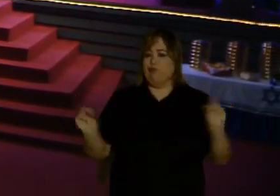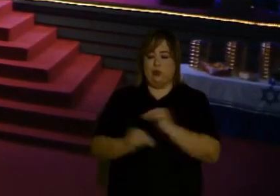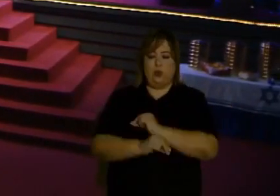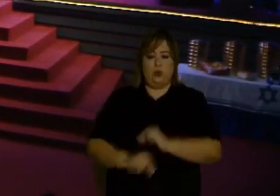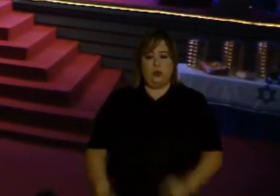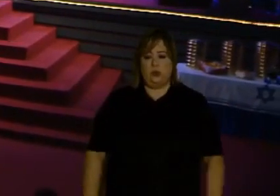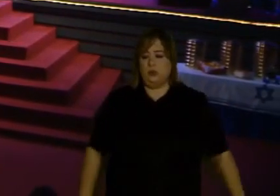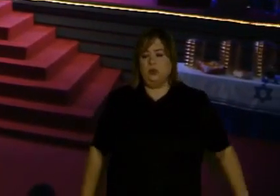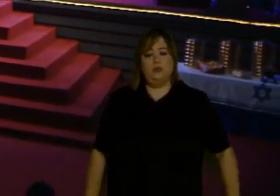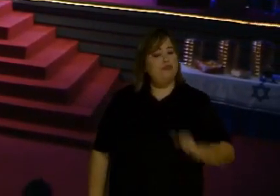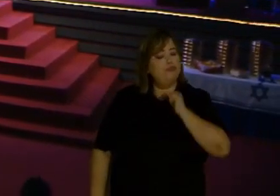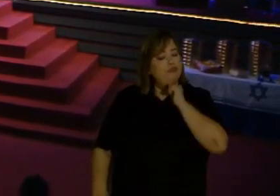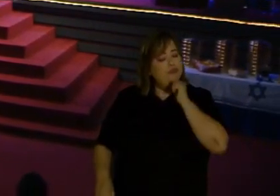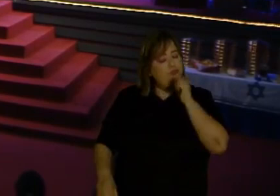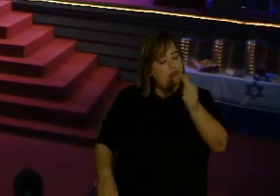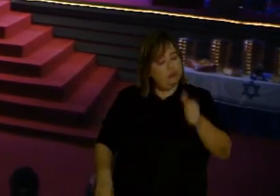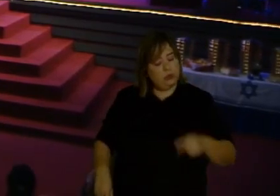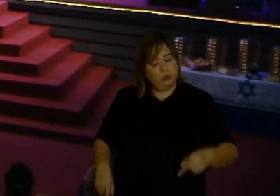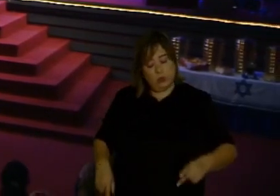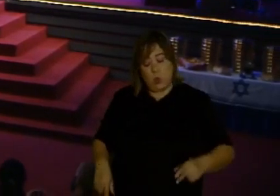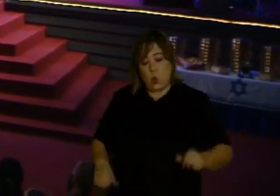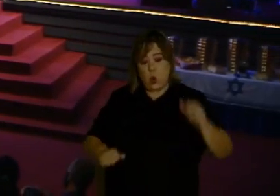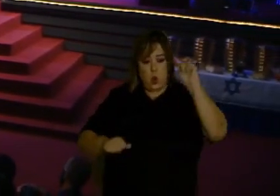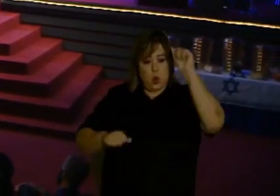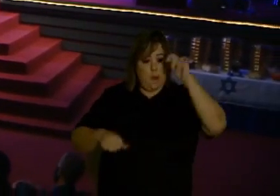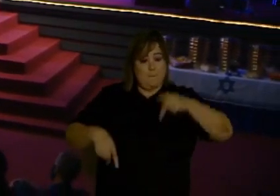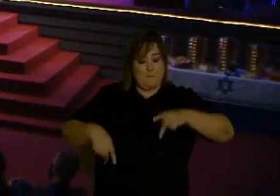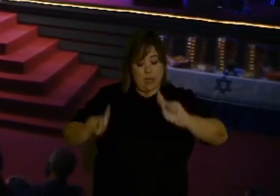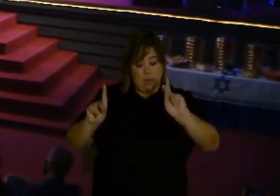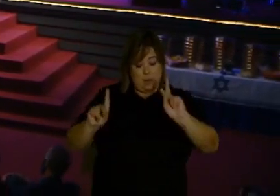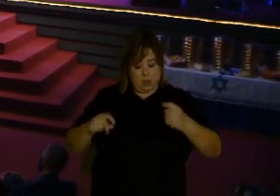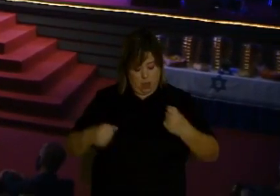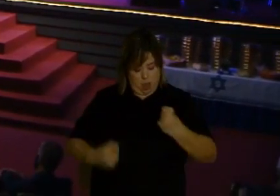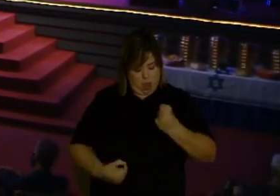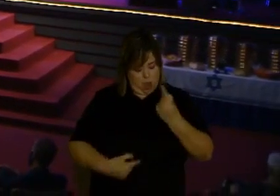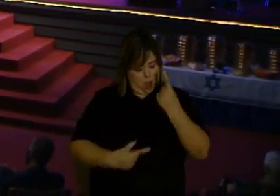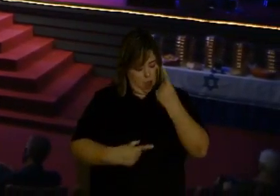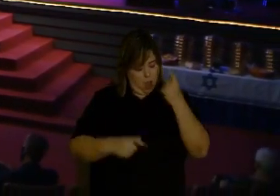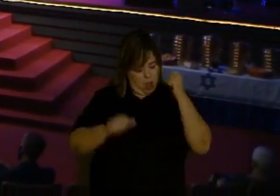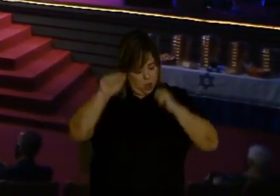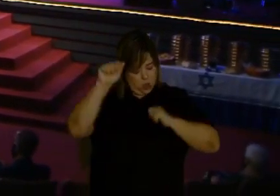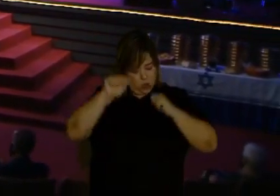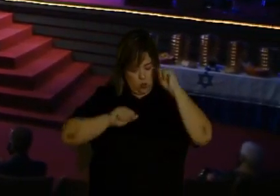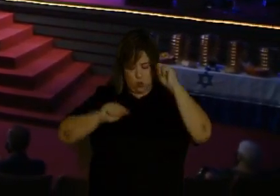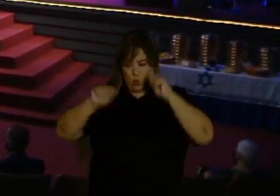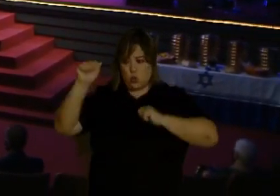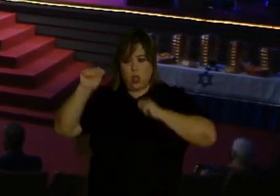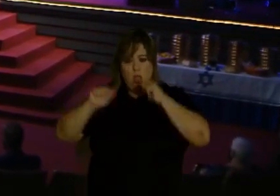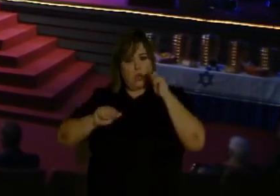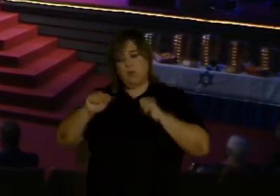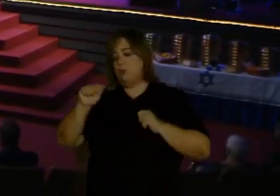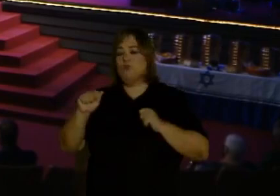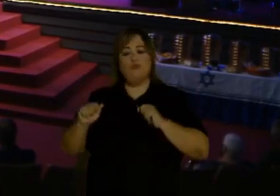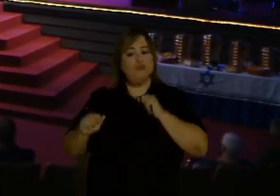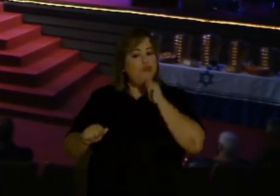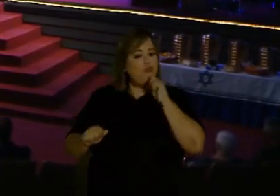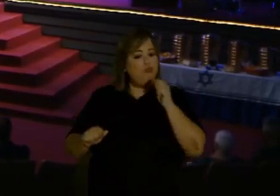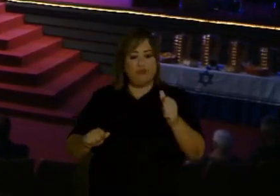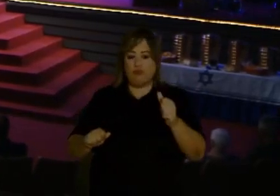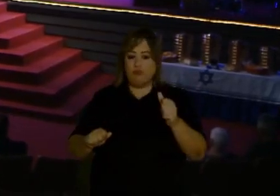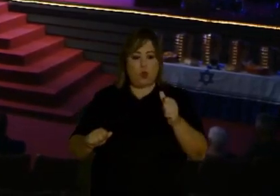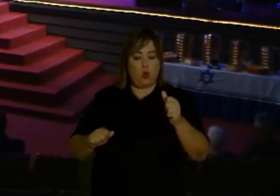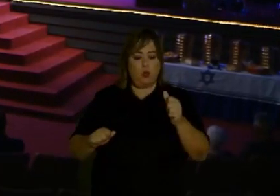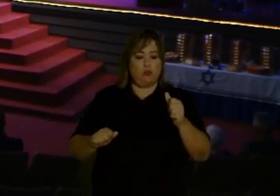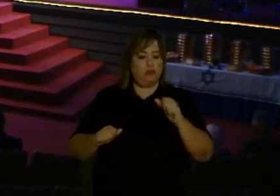No permitas que la duda te asalte y no permitas que no tomes en cuenta todo lo que has hecho. No lo